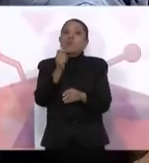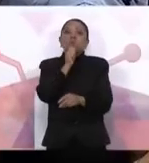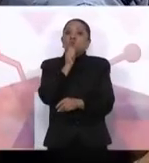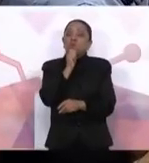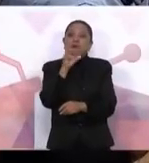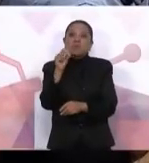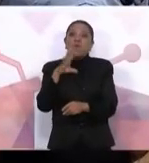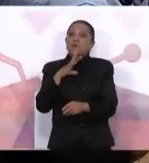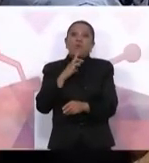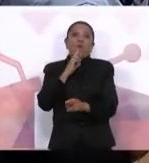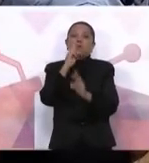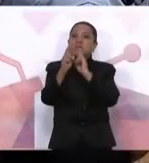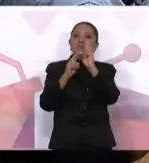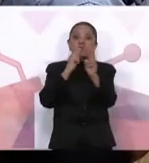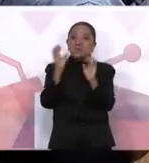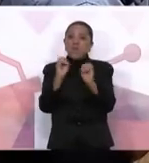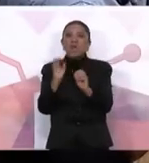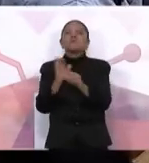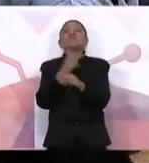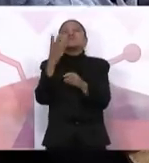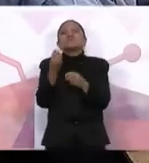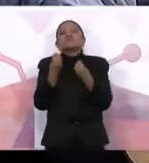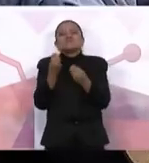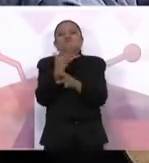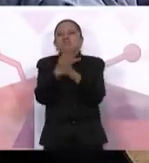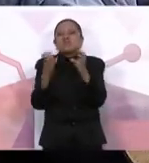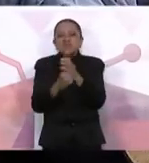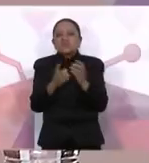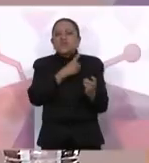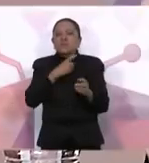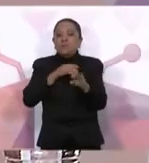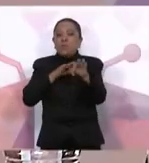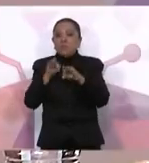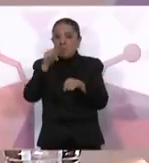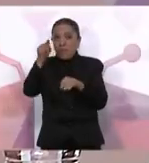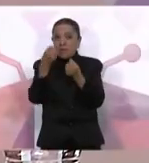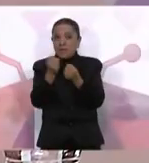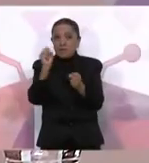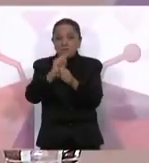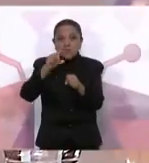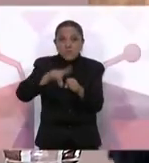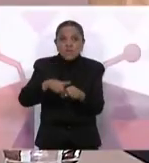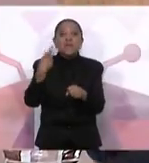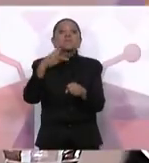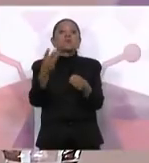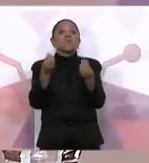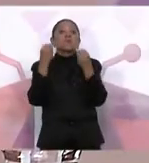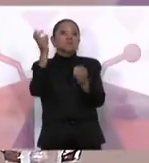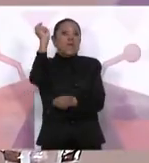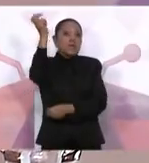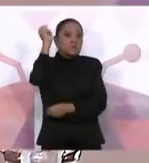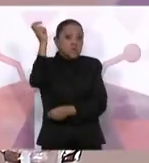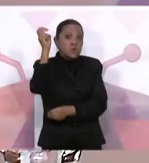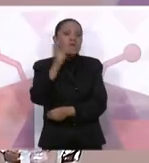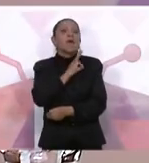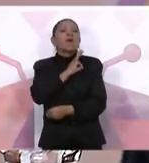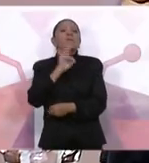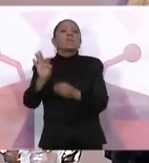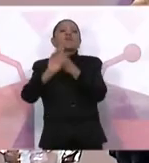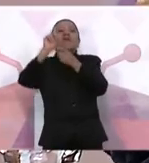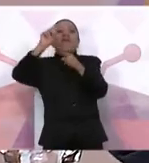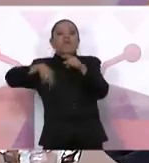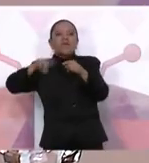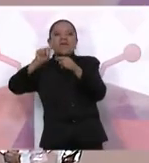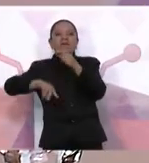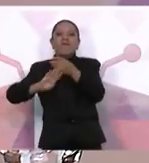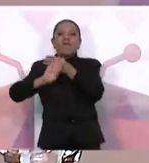tenemos que trabajar ahí pero lo segundo es muy importante considerar que muchas rutas de transporte pudiera evitar pasar por el centro de la ciudad